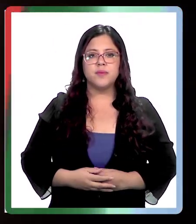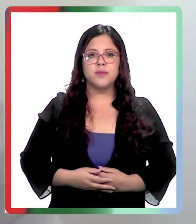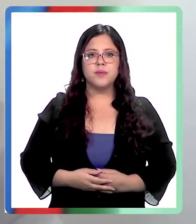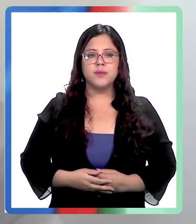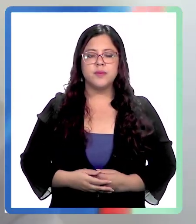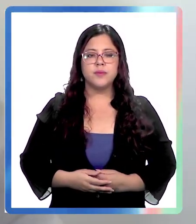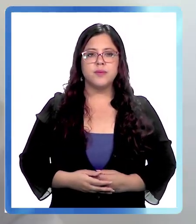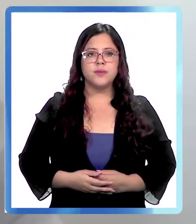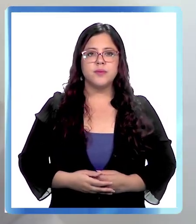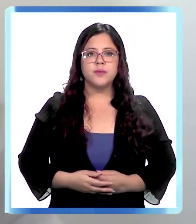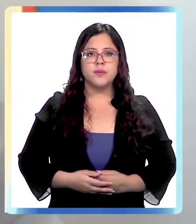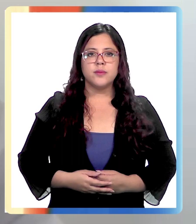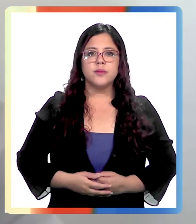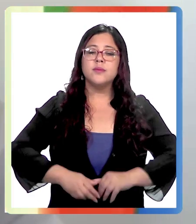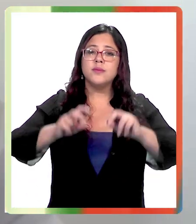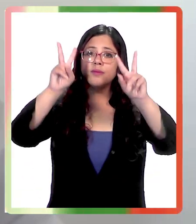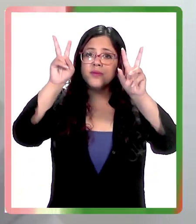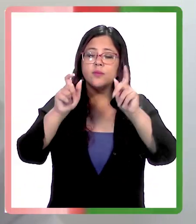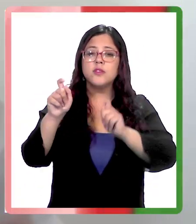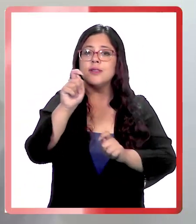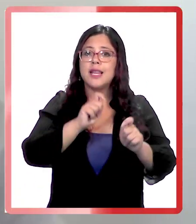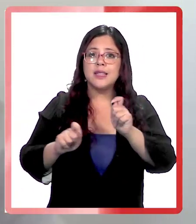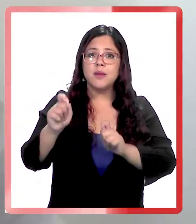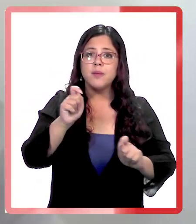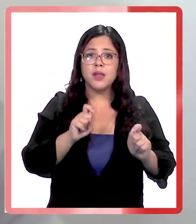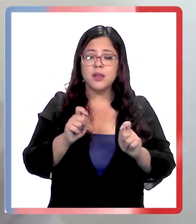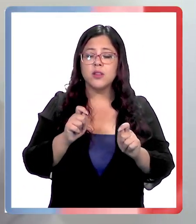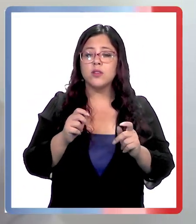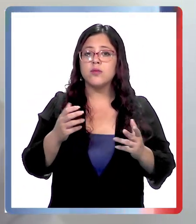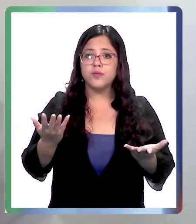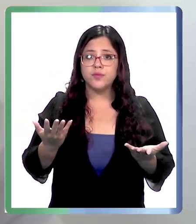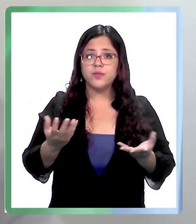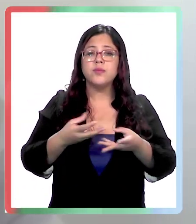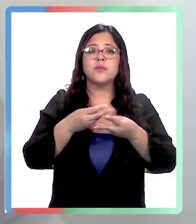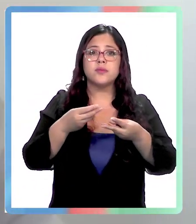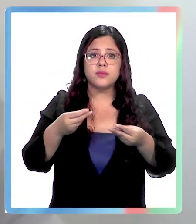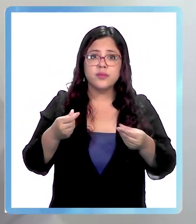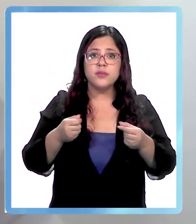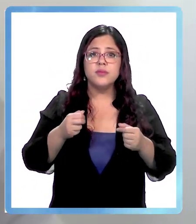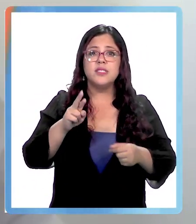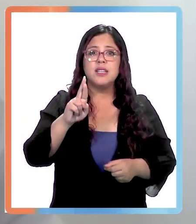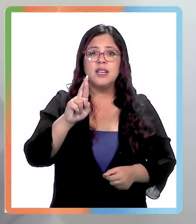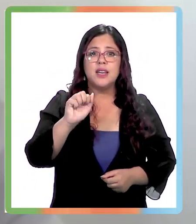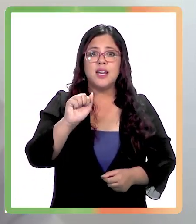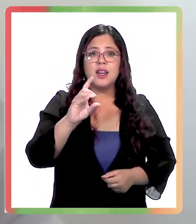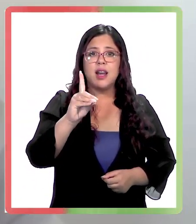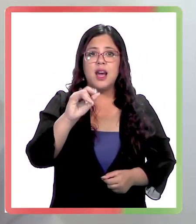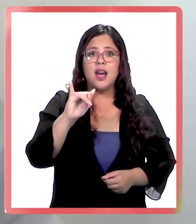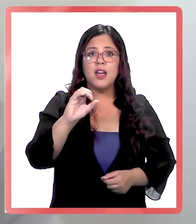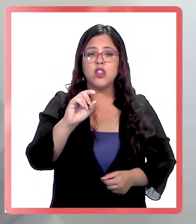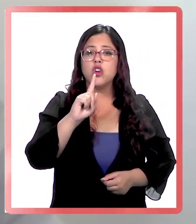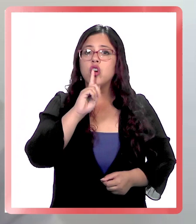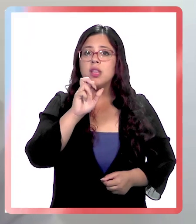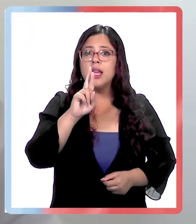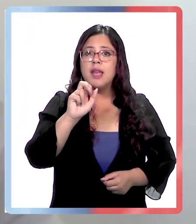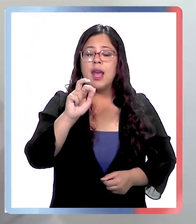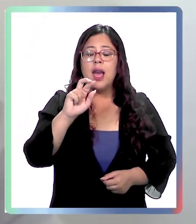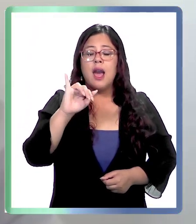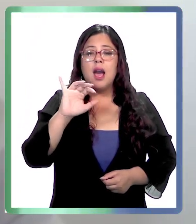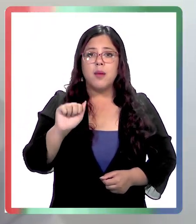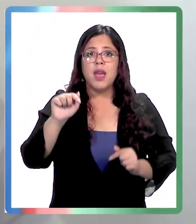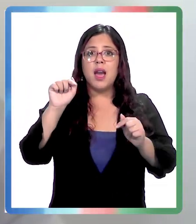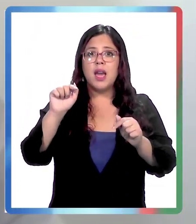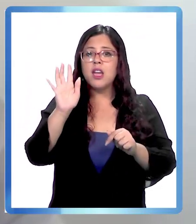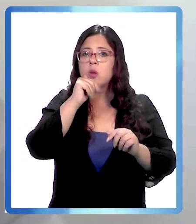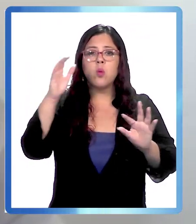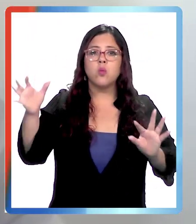robótica. Ahora, en términos de los tratamientos adyuvantes, la calidad de la radioterapia que se le está entregando hoy día a los pacientes